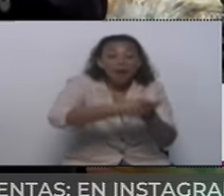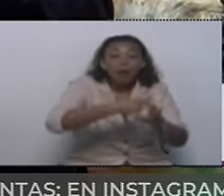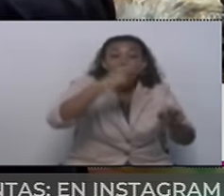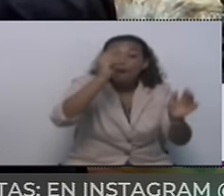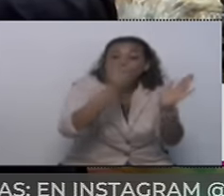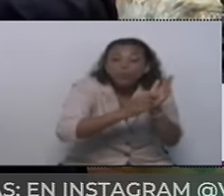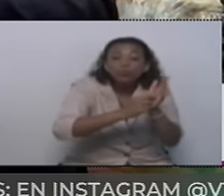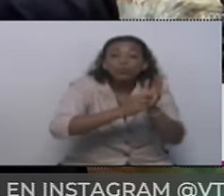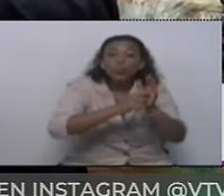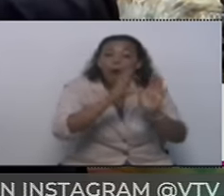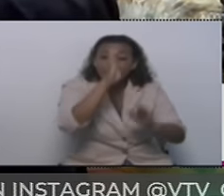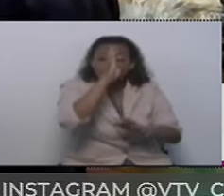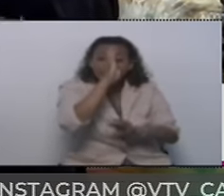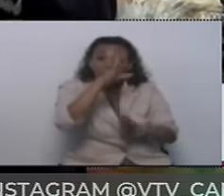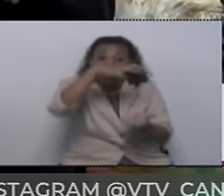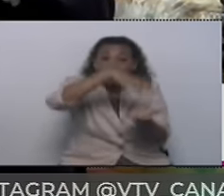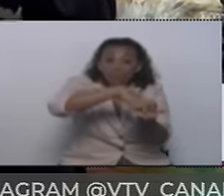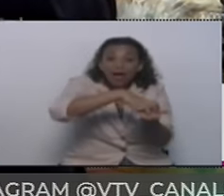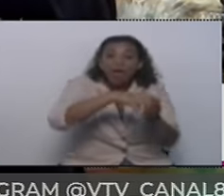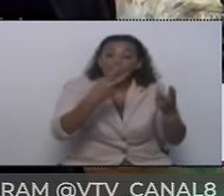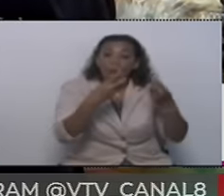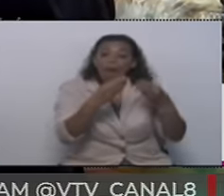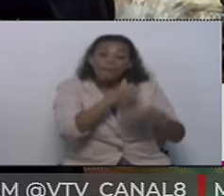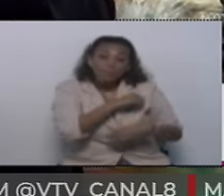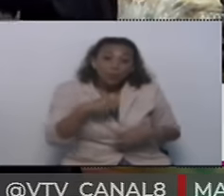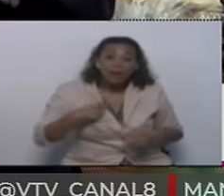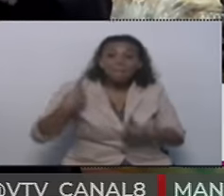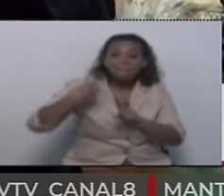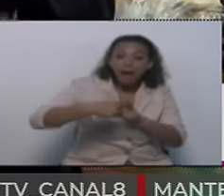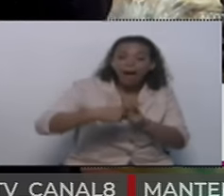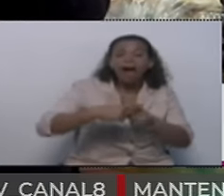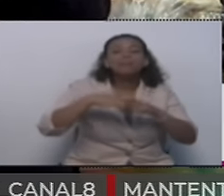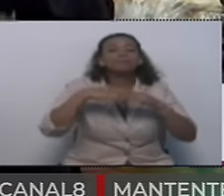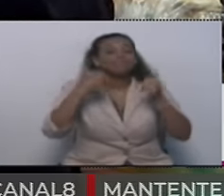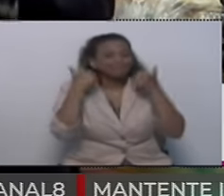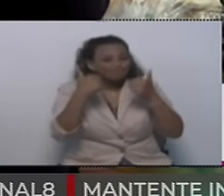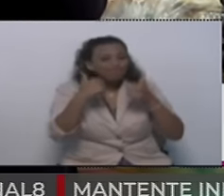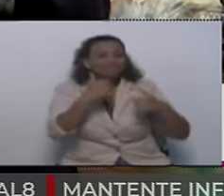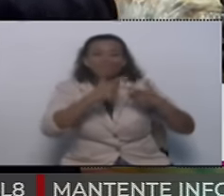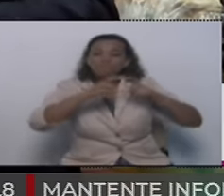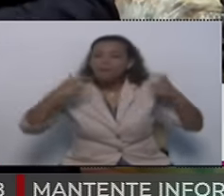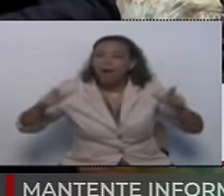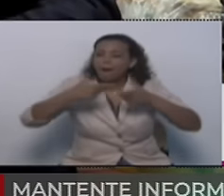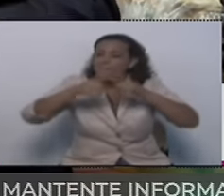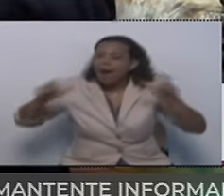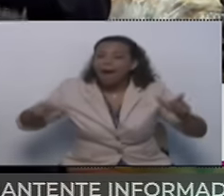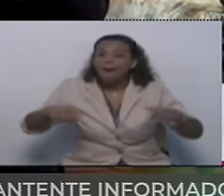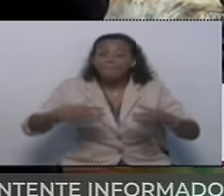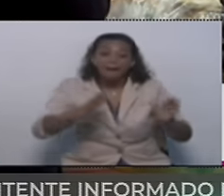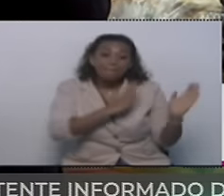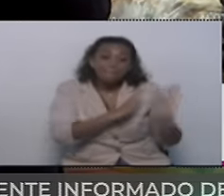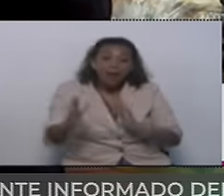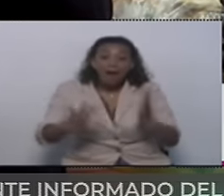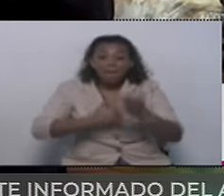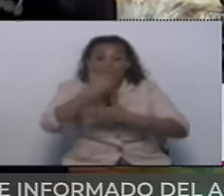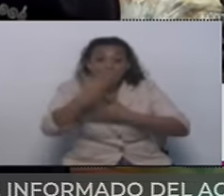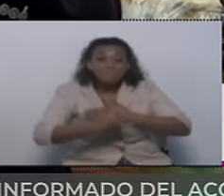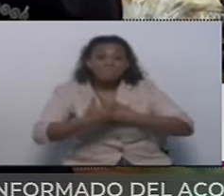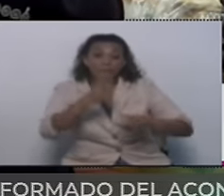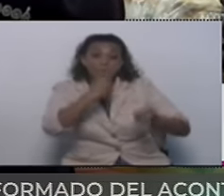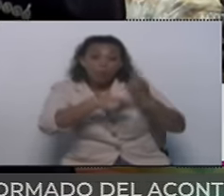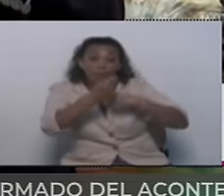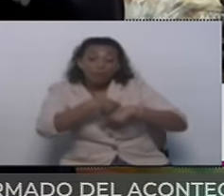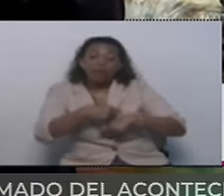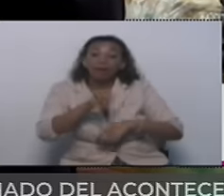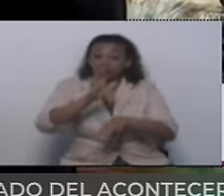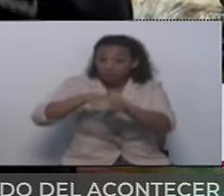toda la banca del Estado y toda la banca pública, vamos a multiplicar el plan bodega, oído y